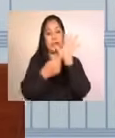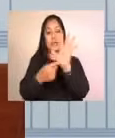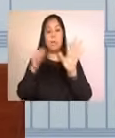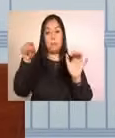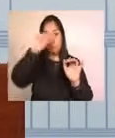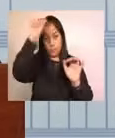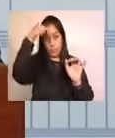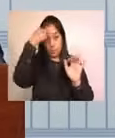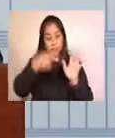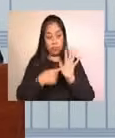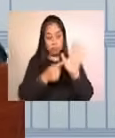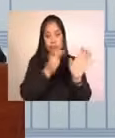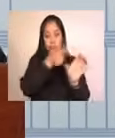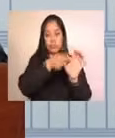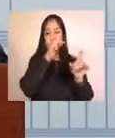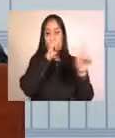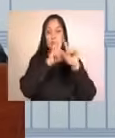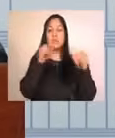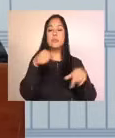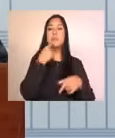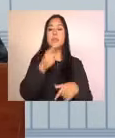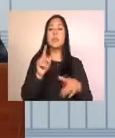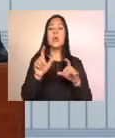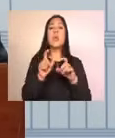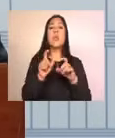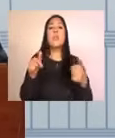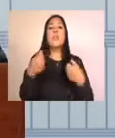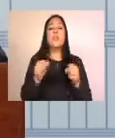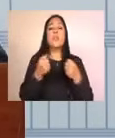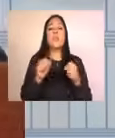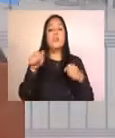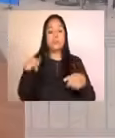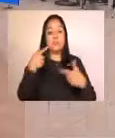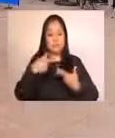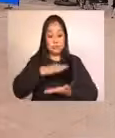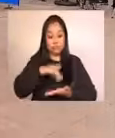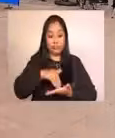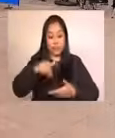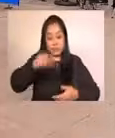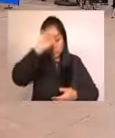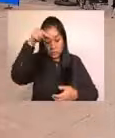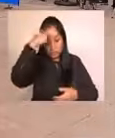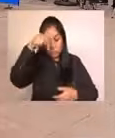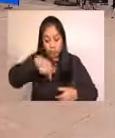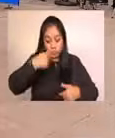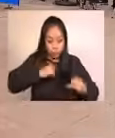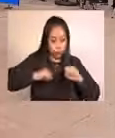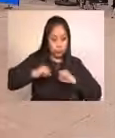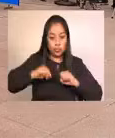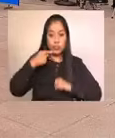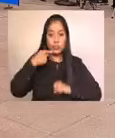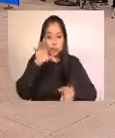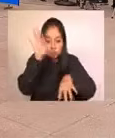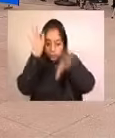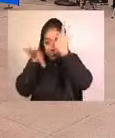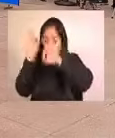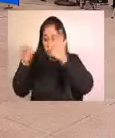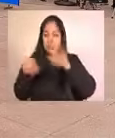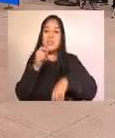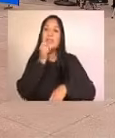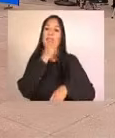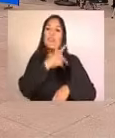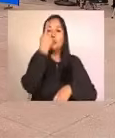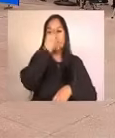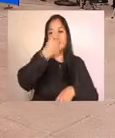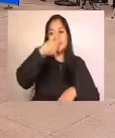Luego, platicarles cómo estamos abordando desde el Ejecutivo los recientes hallazgos y denuncias de SAT bajo el